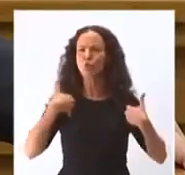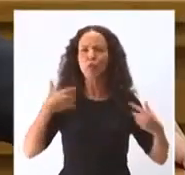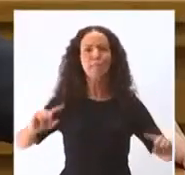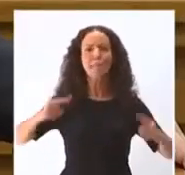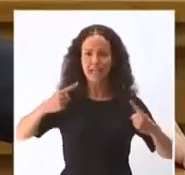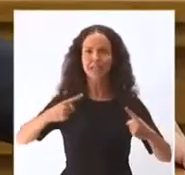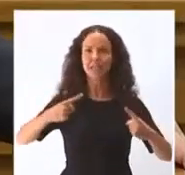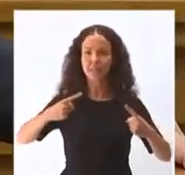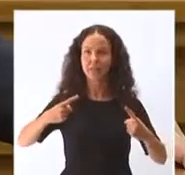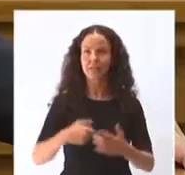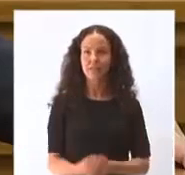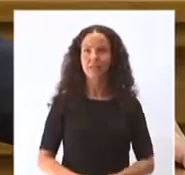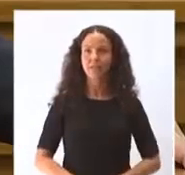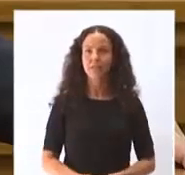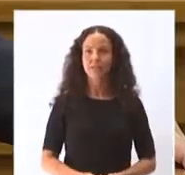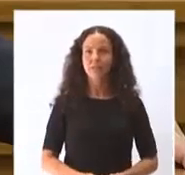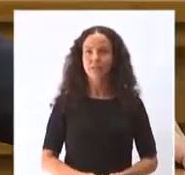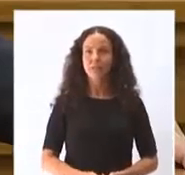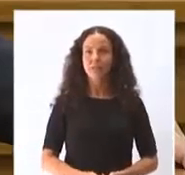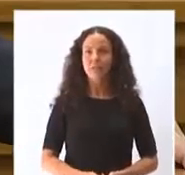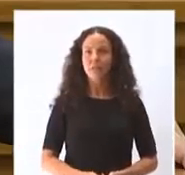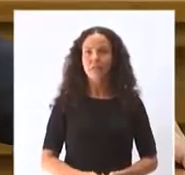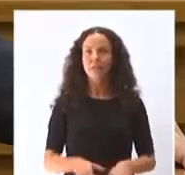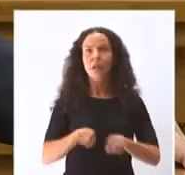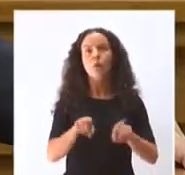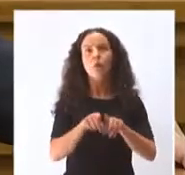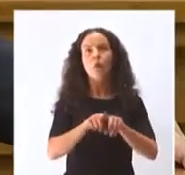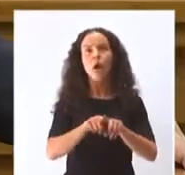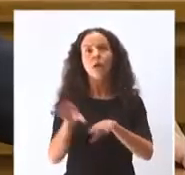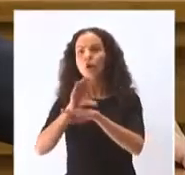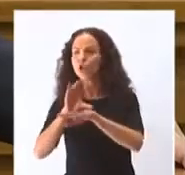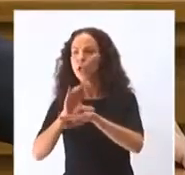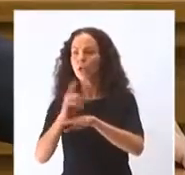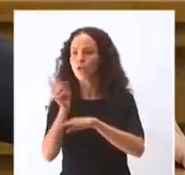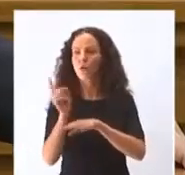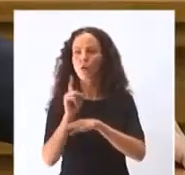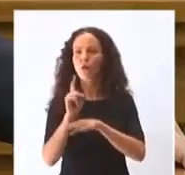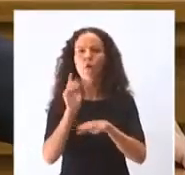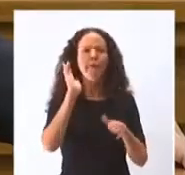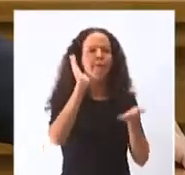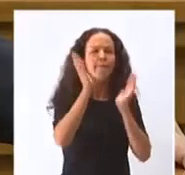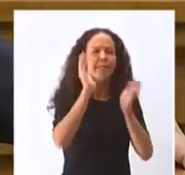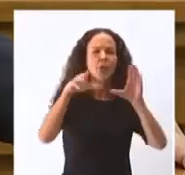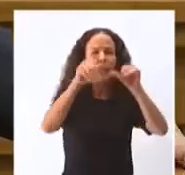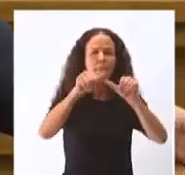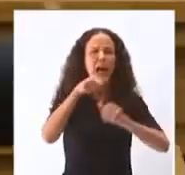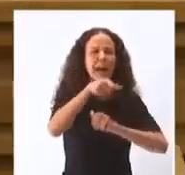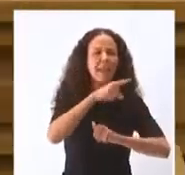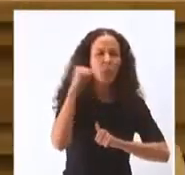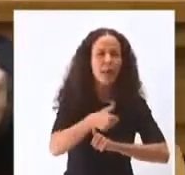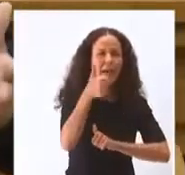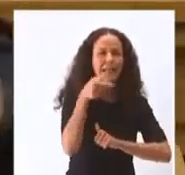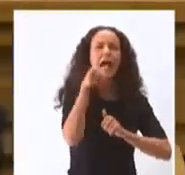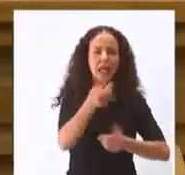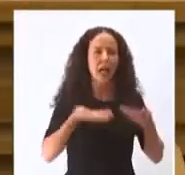si fuéramos el consejero fuera un fisioterapeuta un fisioterapeuta donde donde duele más donde duele más